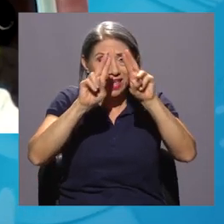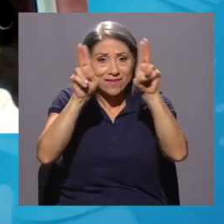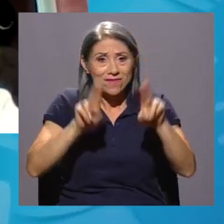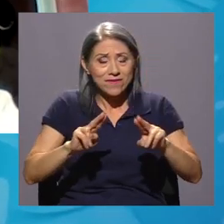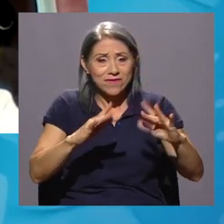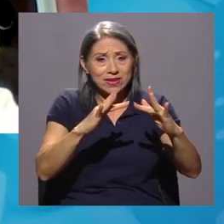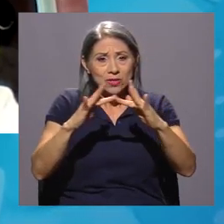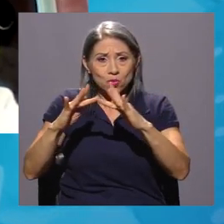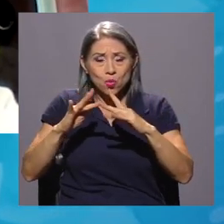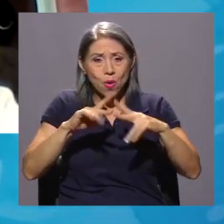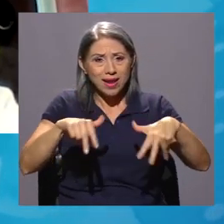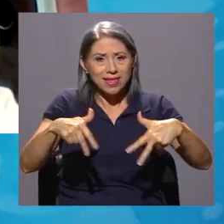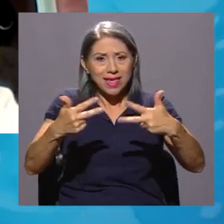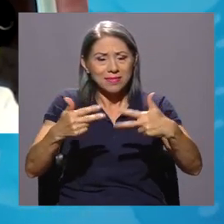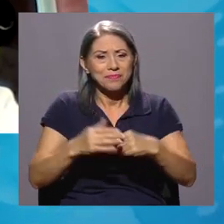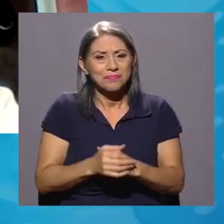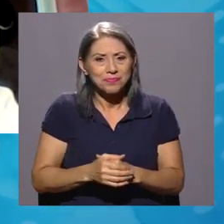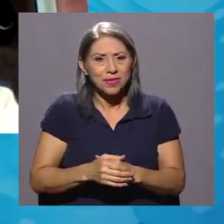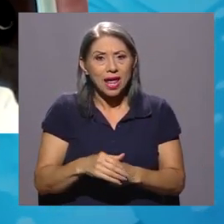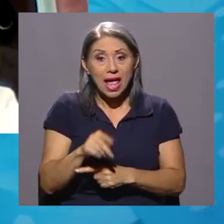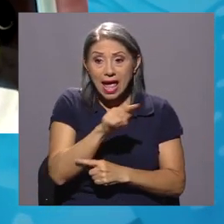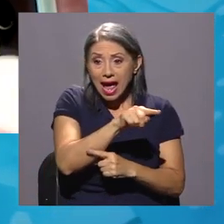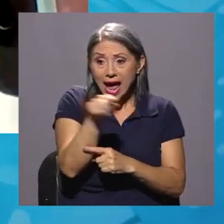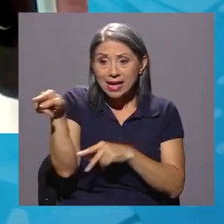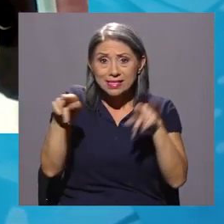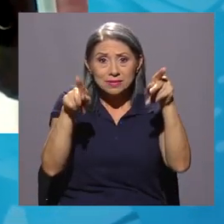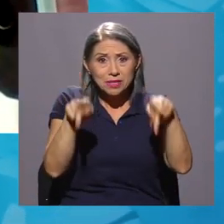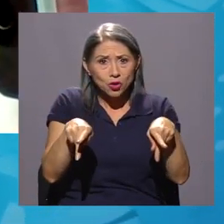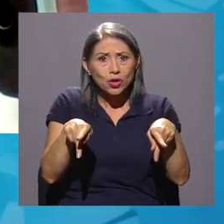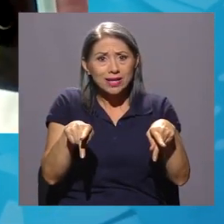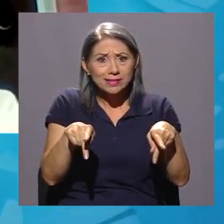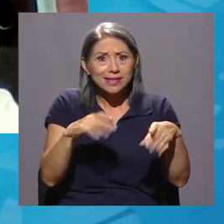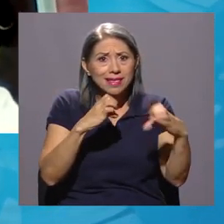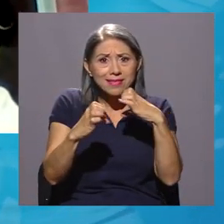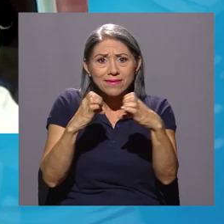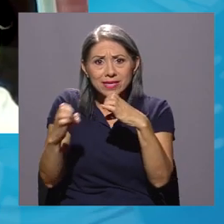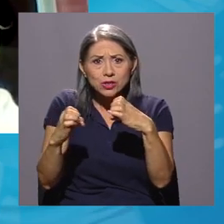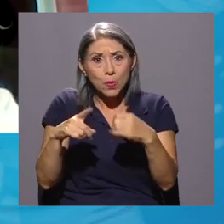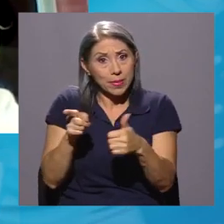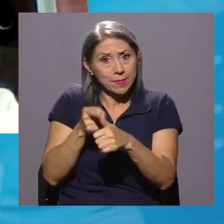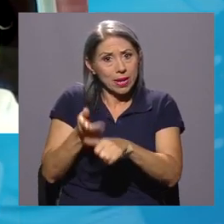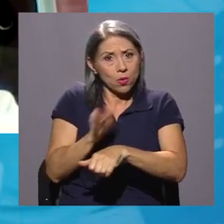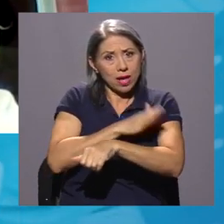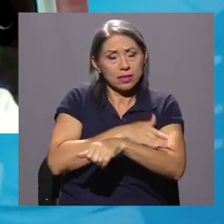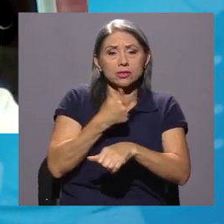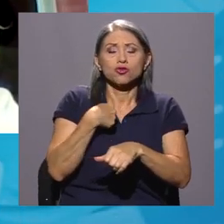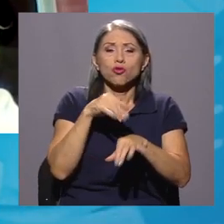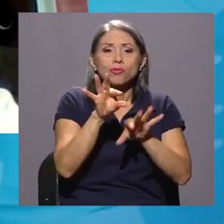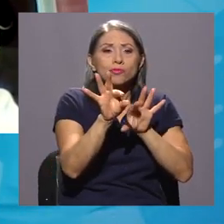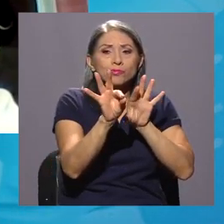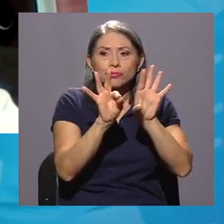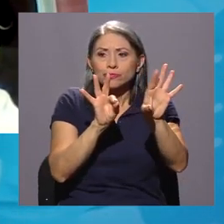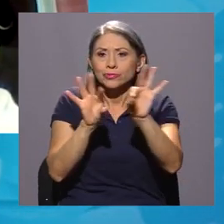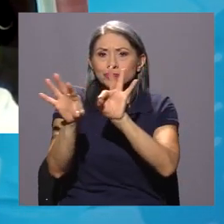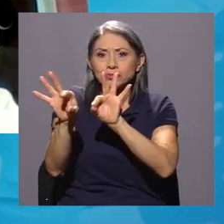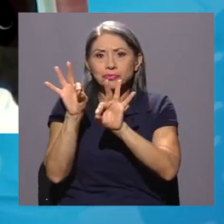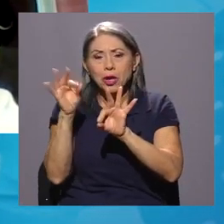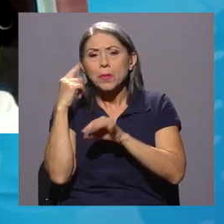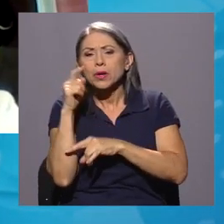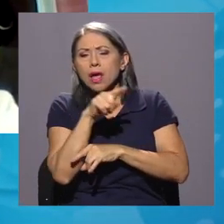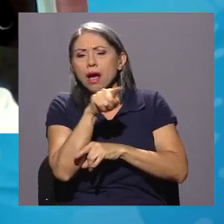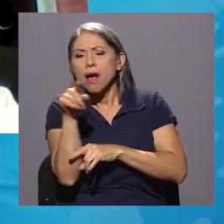virtualidad y a estas personas de las el seleccionado de previo por algún